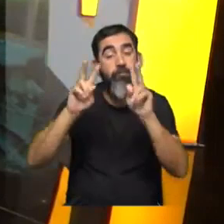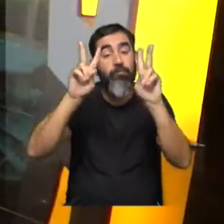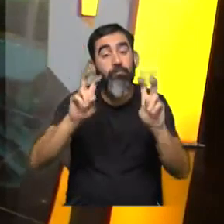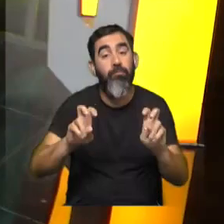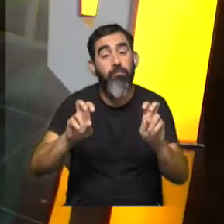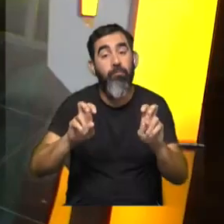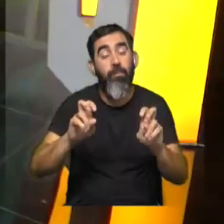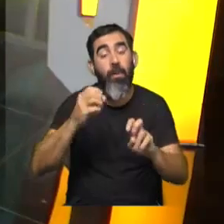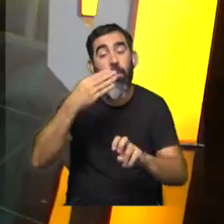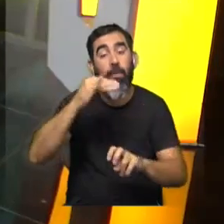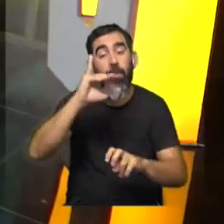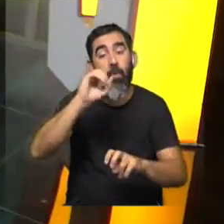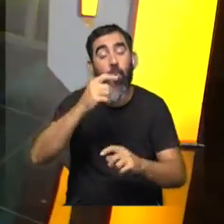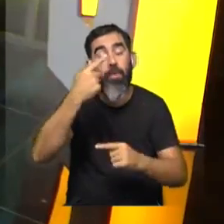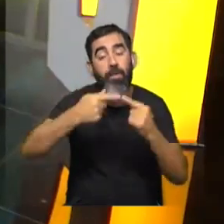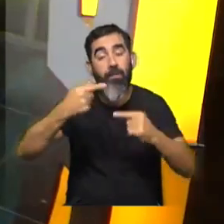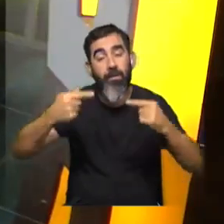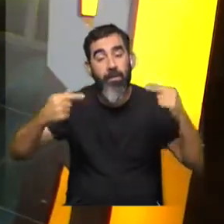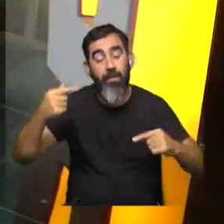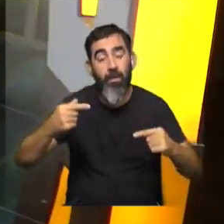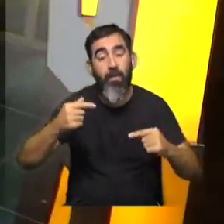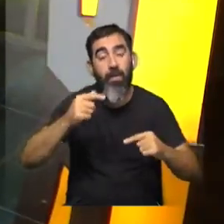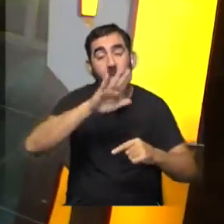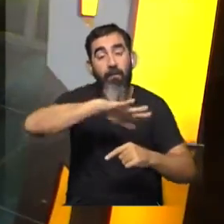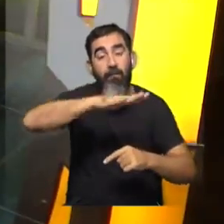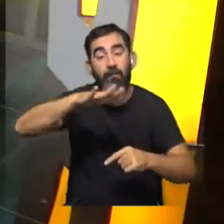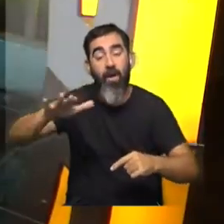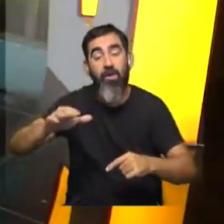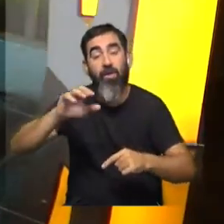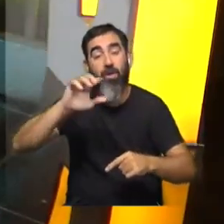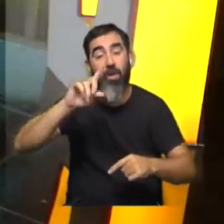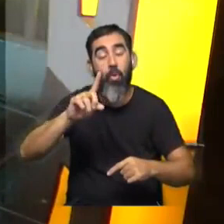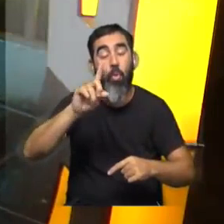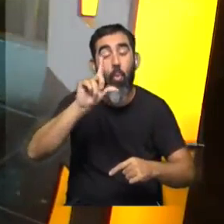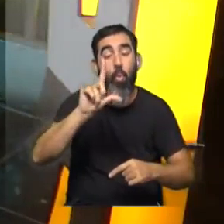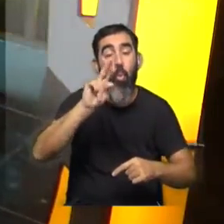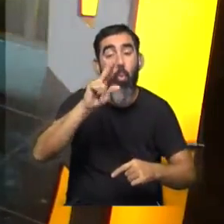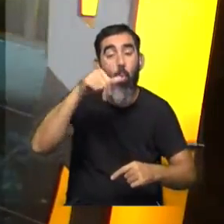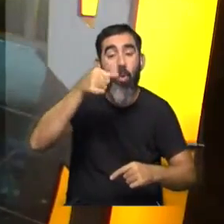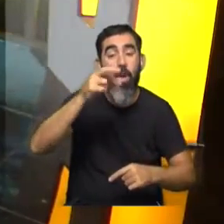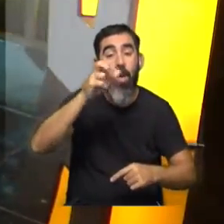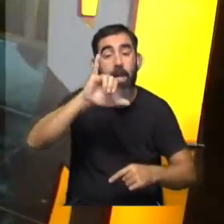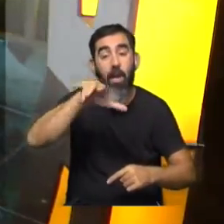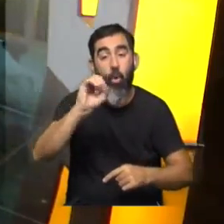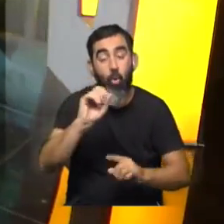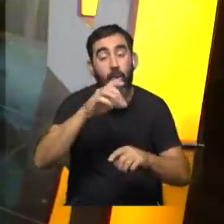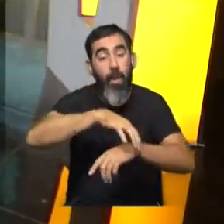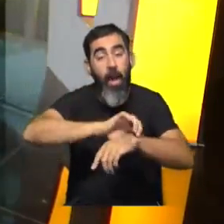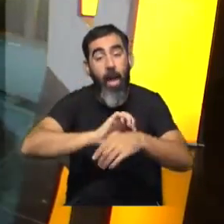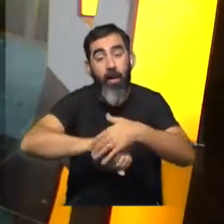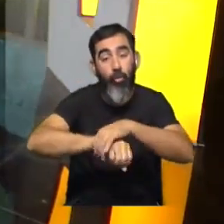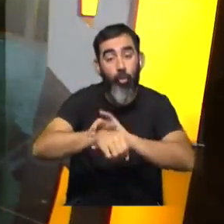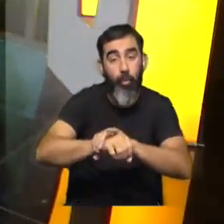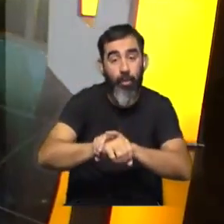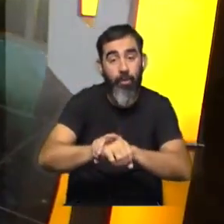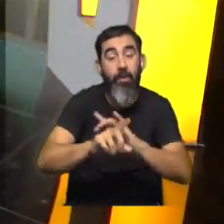de biodiversidad del Valle del Lunarejo, y va a incorporar también la antropología, porque en esa zona de los catalanes, y volvemos